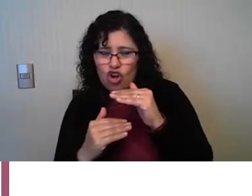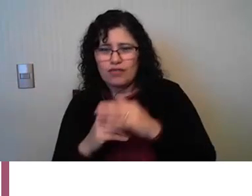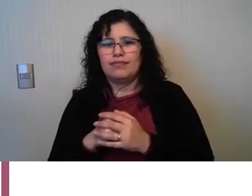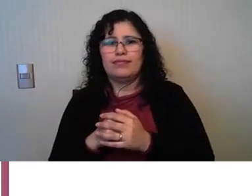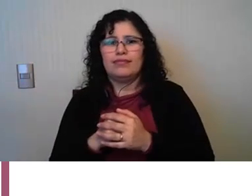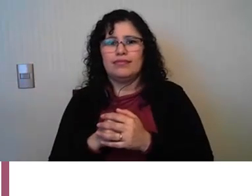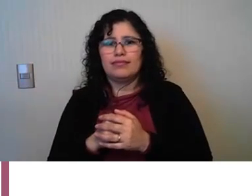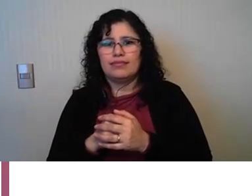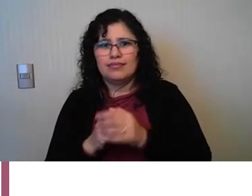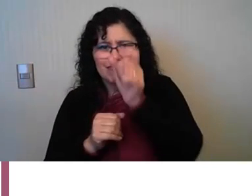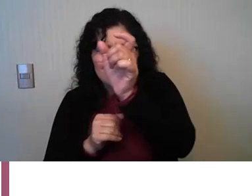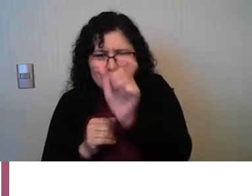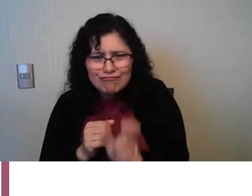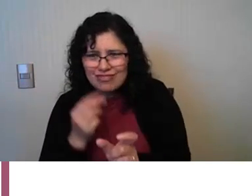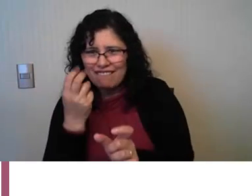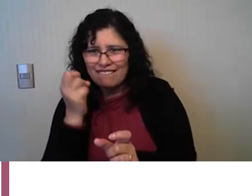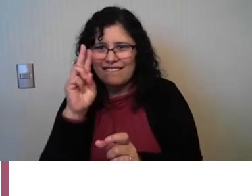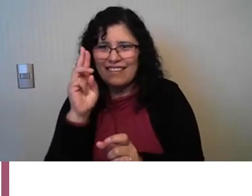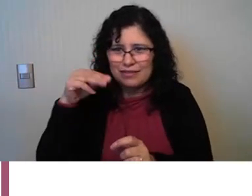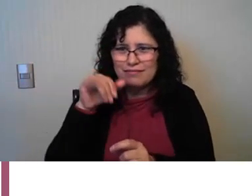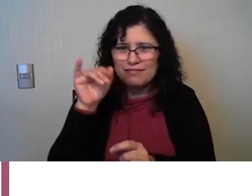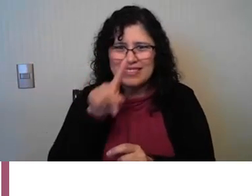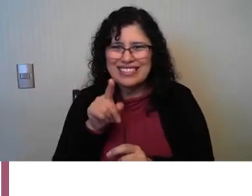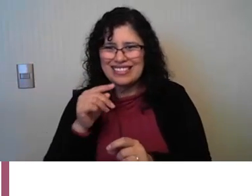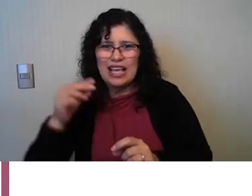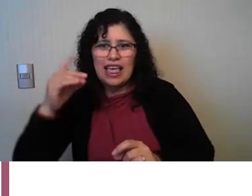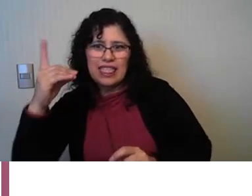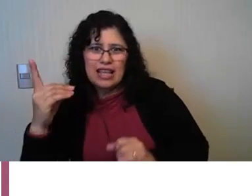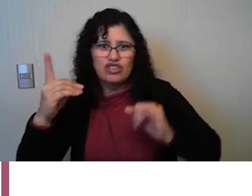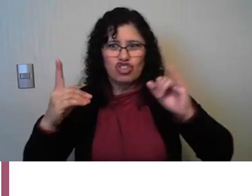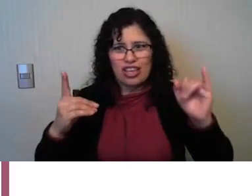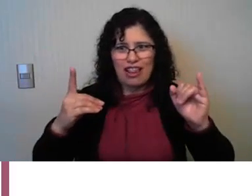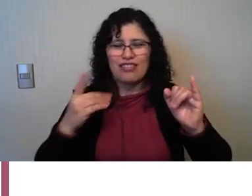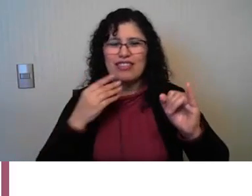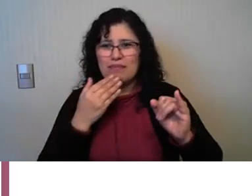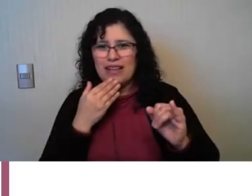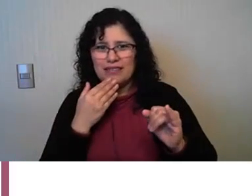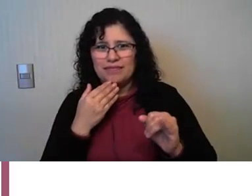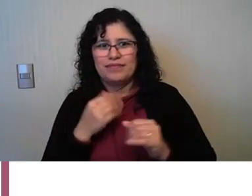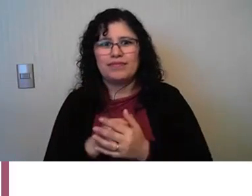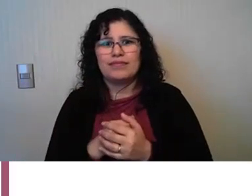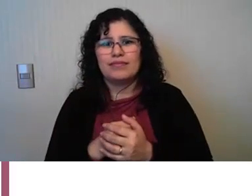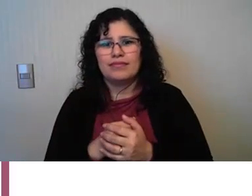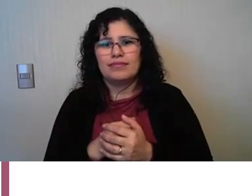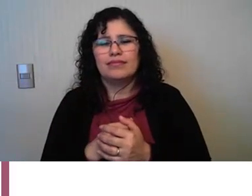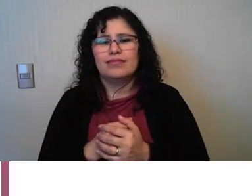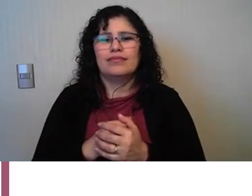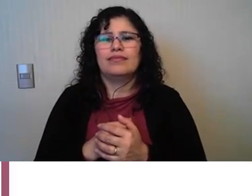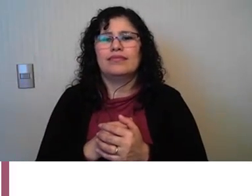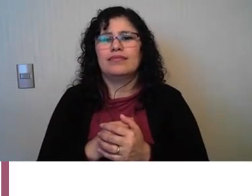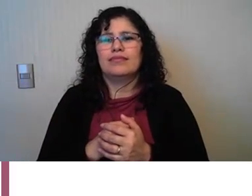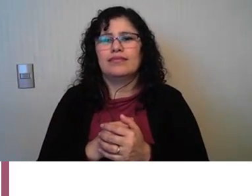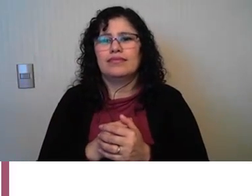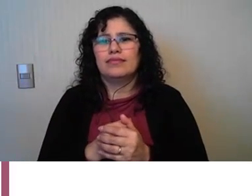los hemisferios cerebelosos, en rojo el lóbulo anterior, en verde el lóbulo posterior y en celeste el